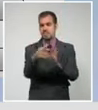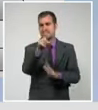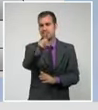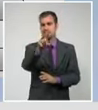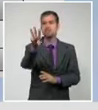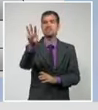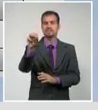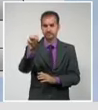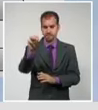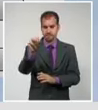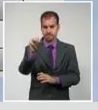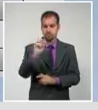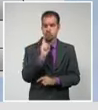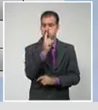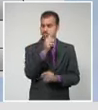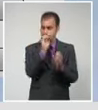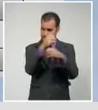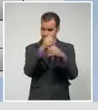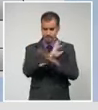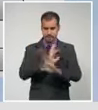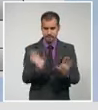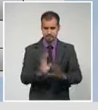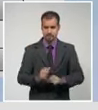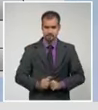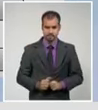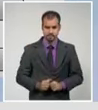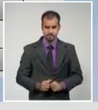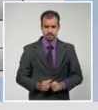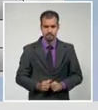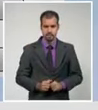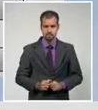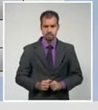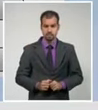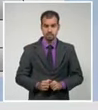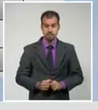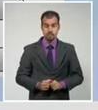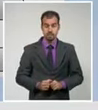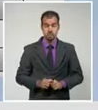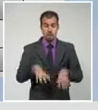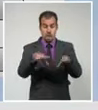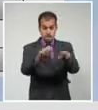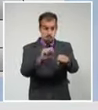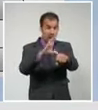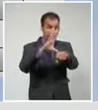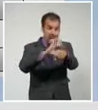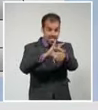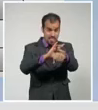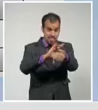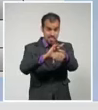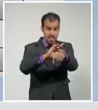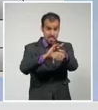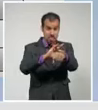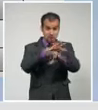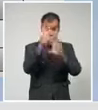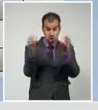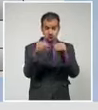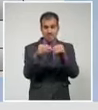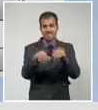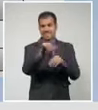2.807.130 muestras estudiadas. Y se han confirmado, se han diagnosticado en Cuba